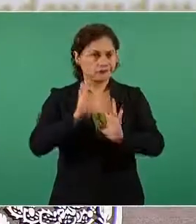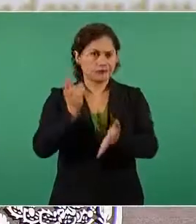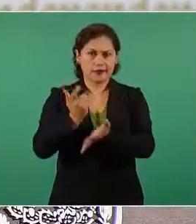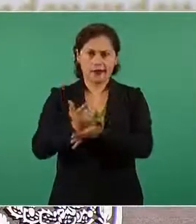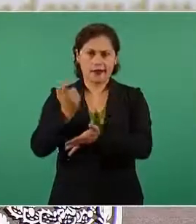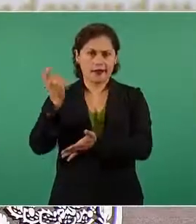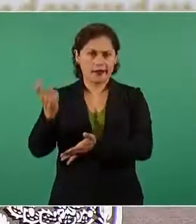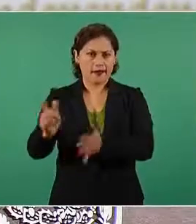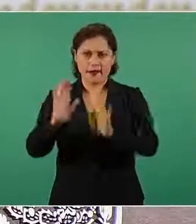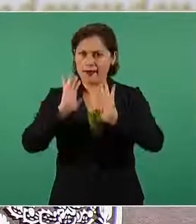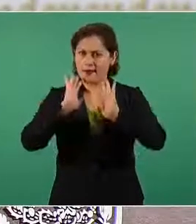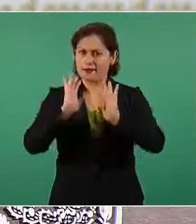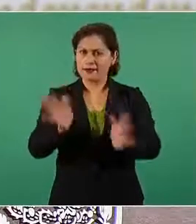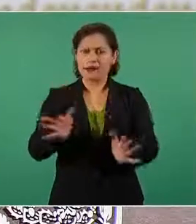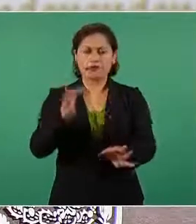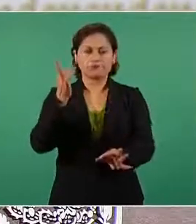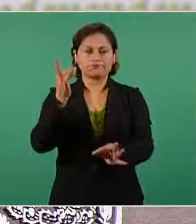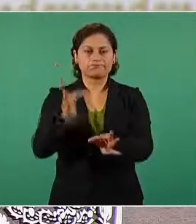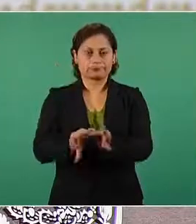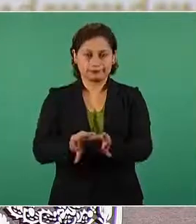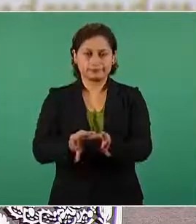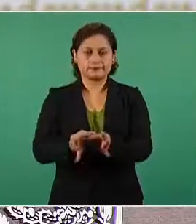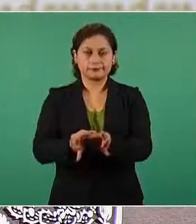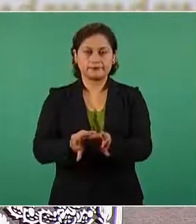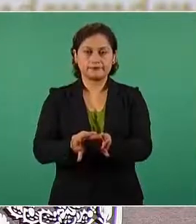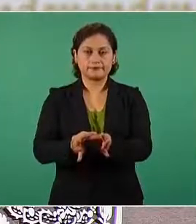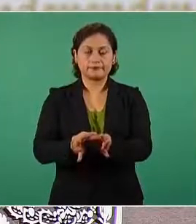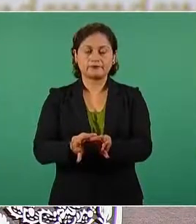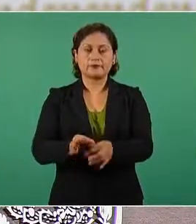Está garantizado también